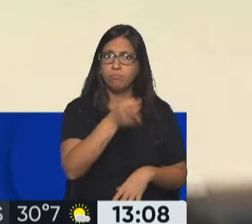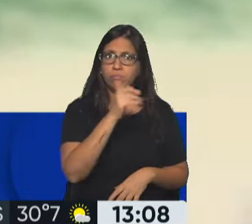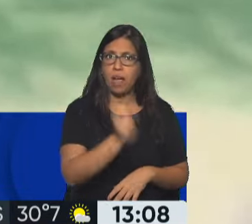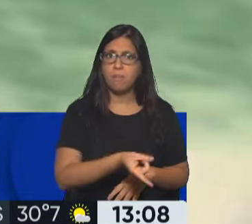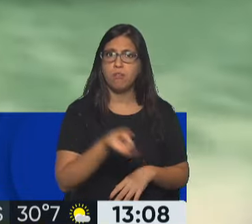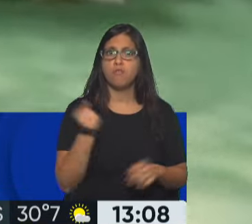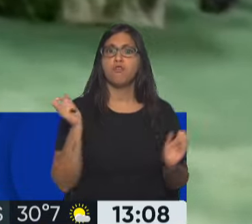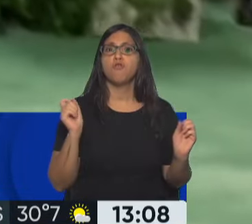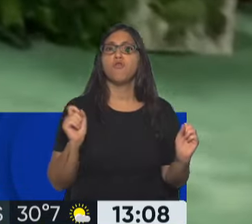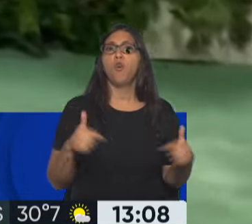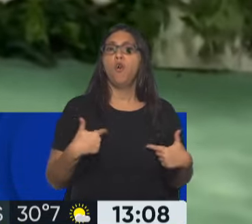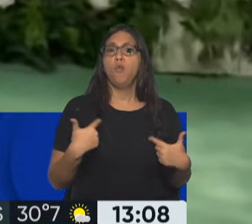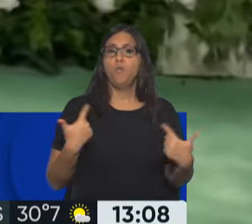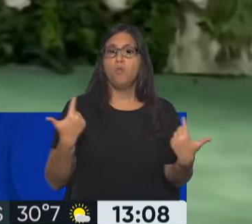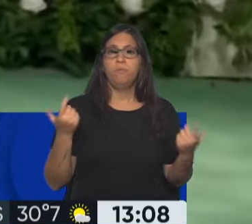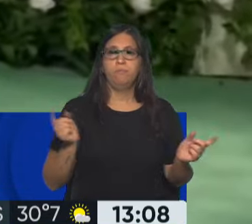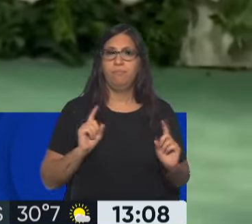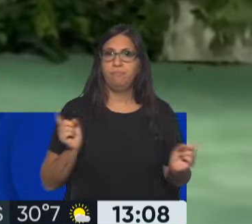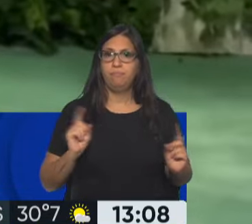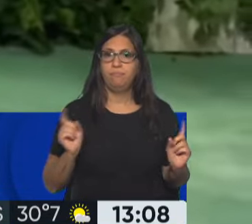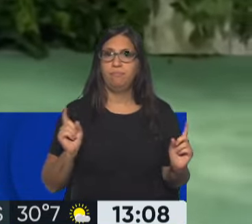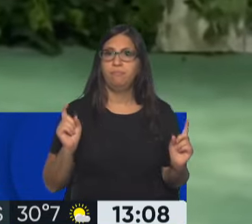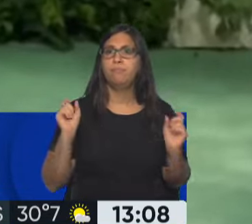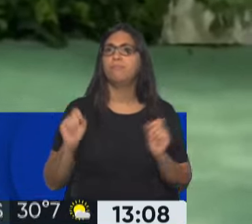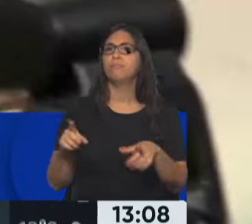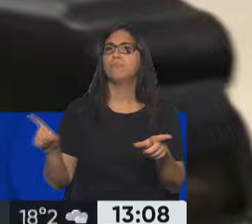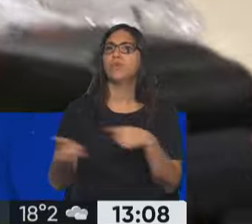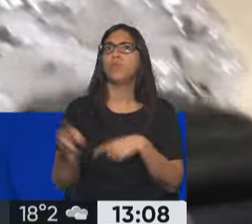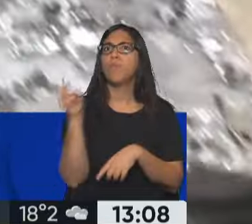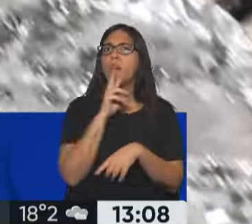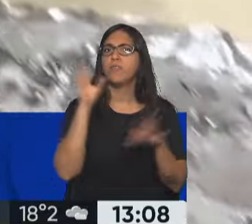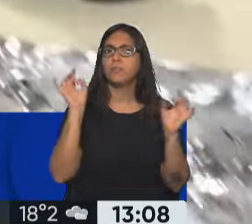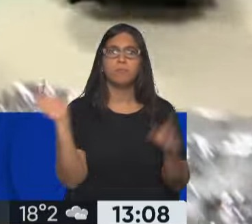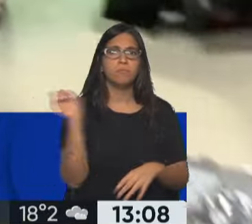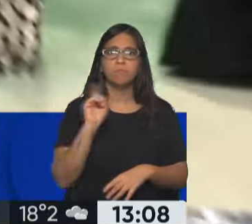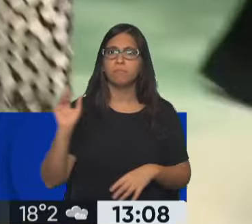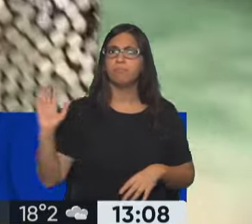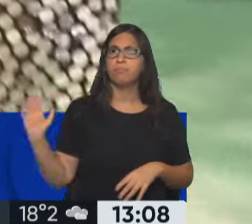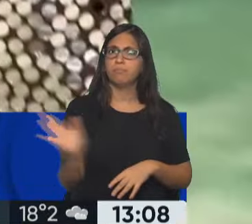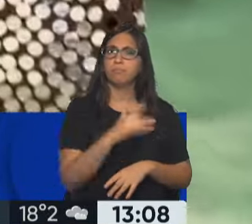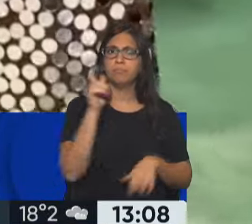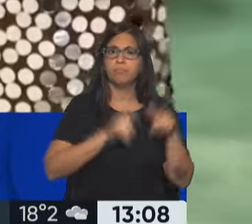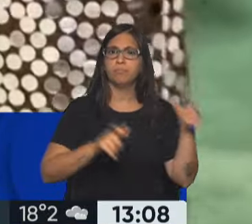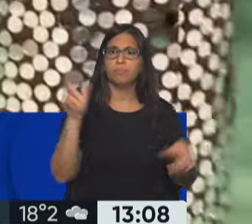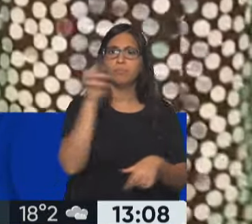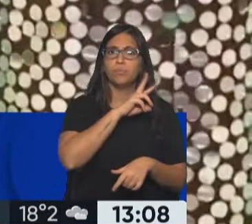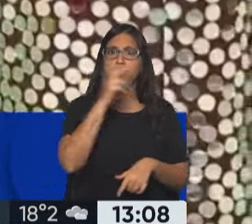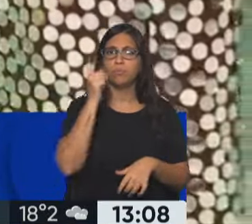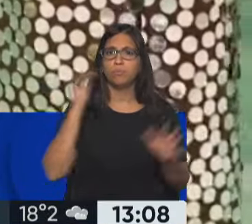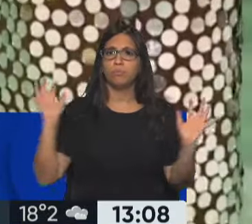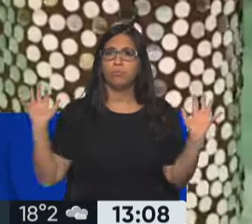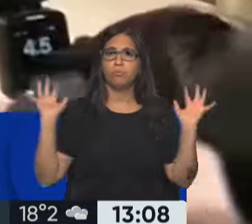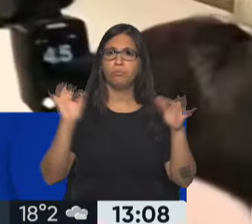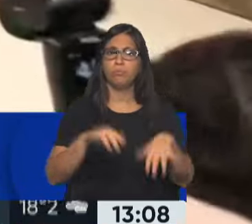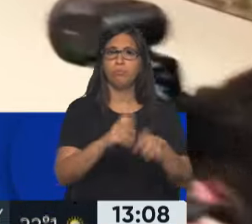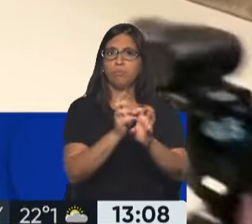algo absolutamente circunscripto al universo femenino, sino que también los hombres desfilan